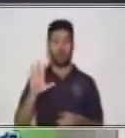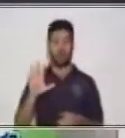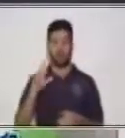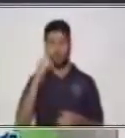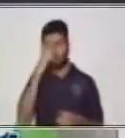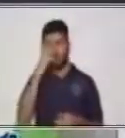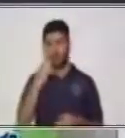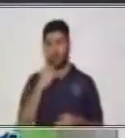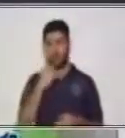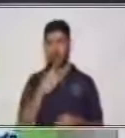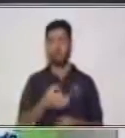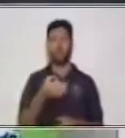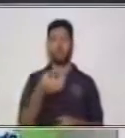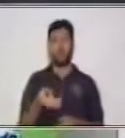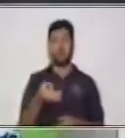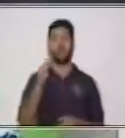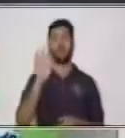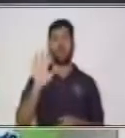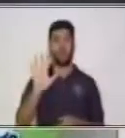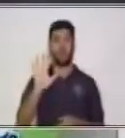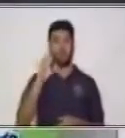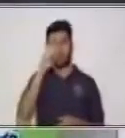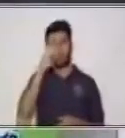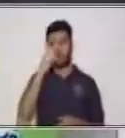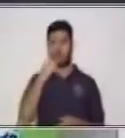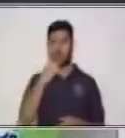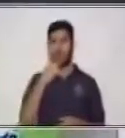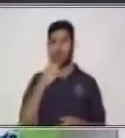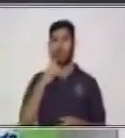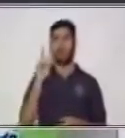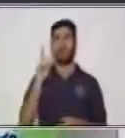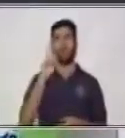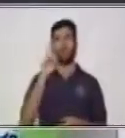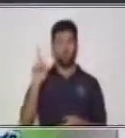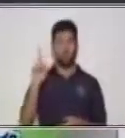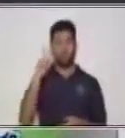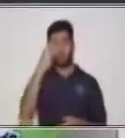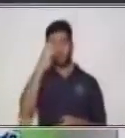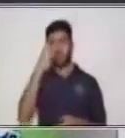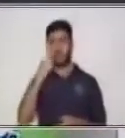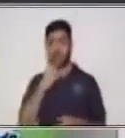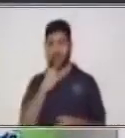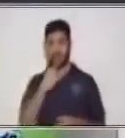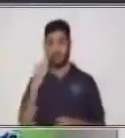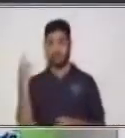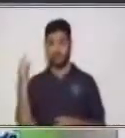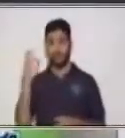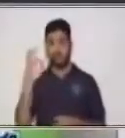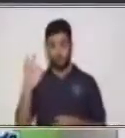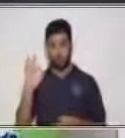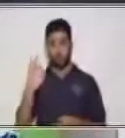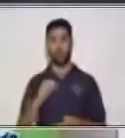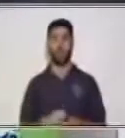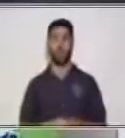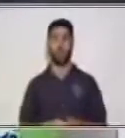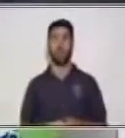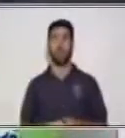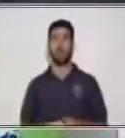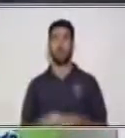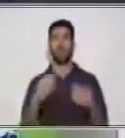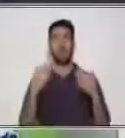moneda de 5 centavos y hay una moneda de 1 centavo, ¿sí? Y acá